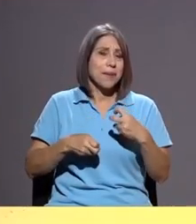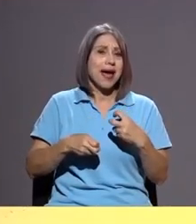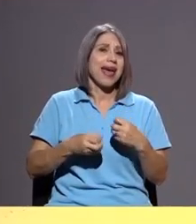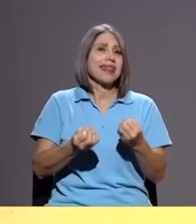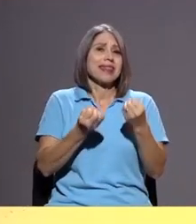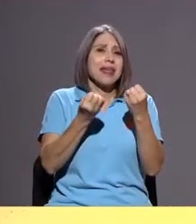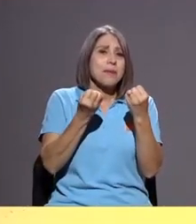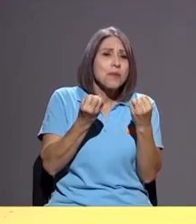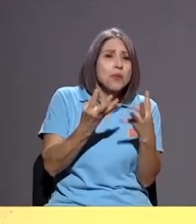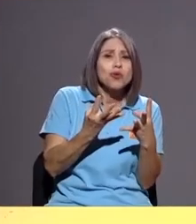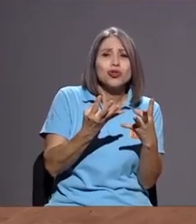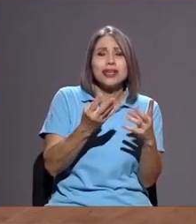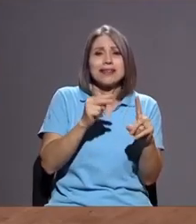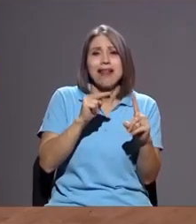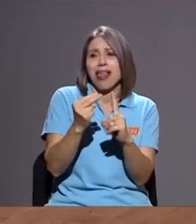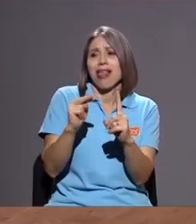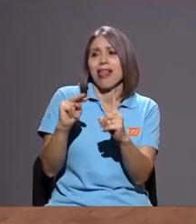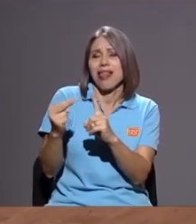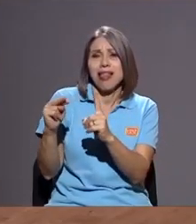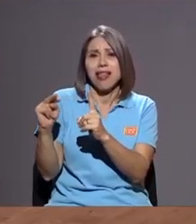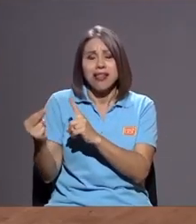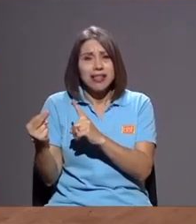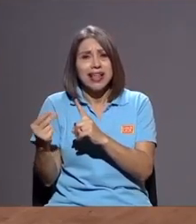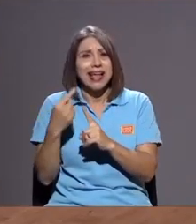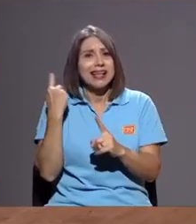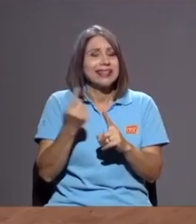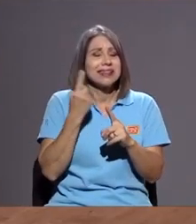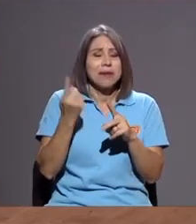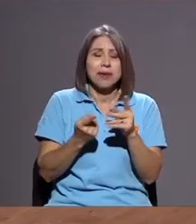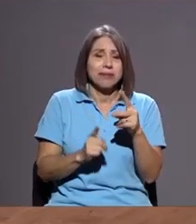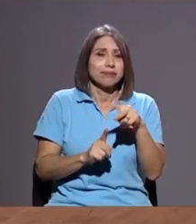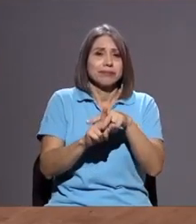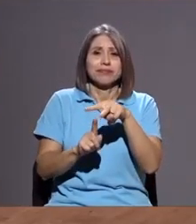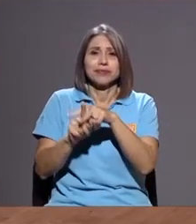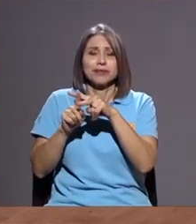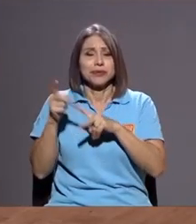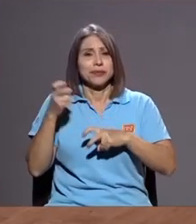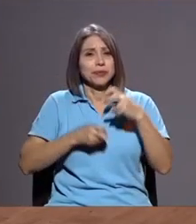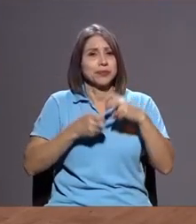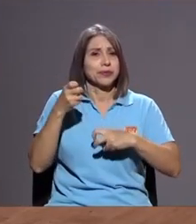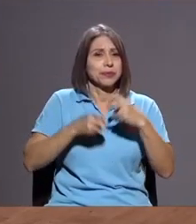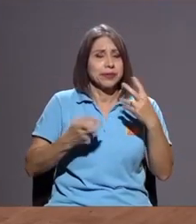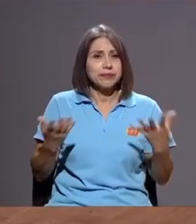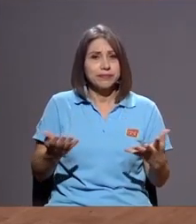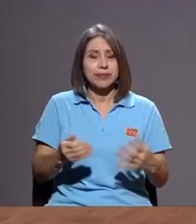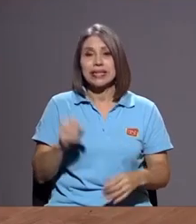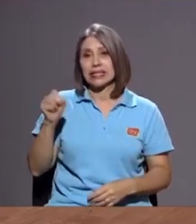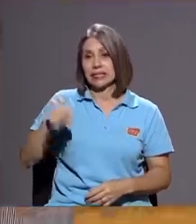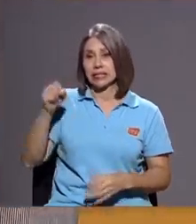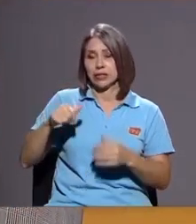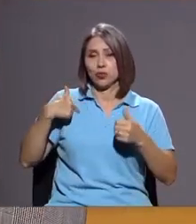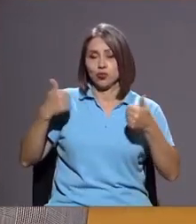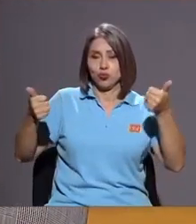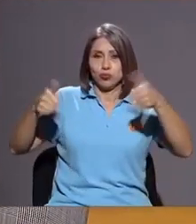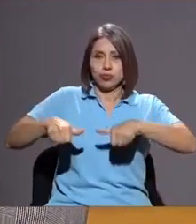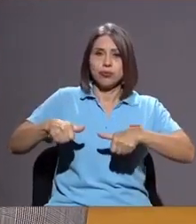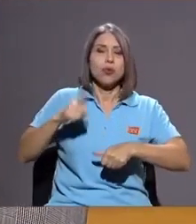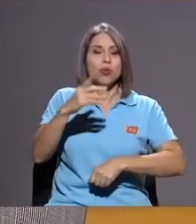cabeza y aparece otra, es la hidra mitológica. No, totalmente de acuerdo. Justamente una